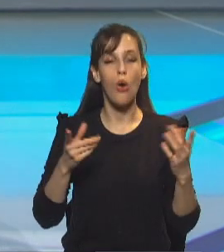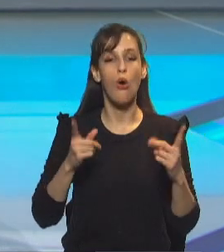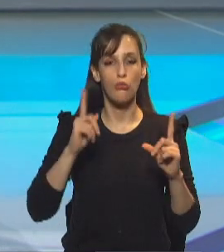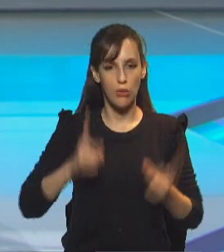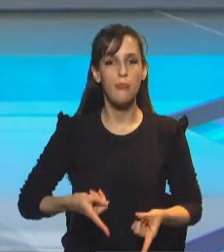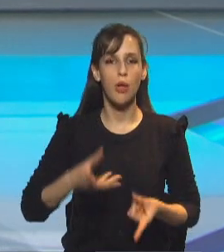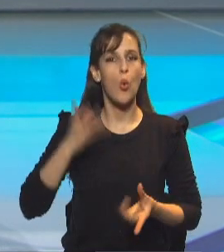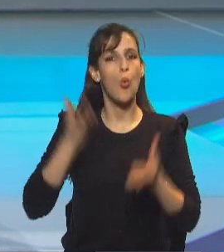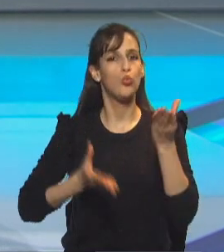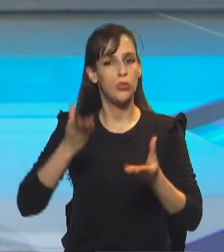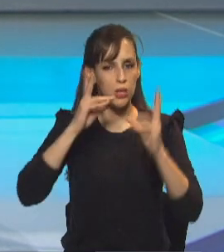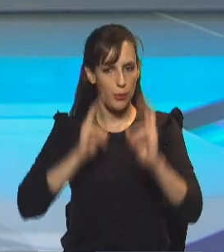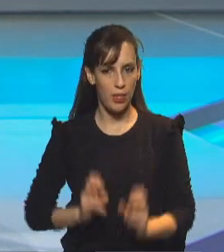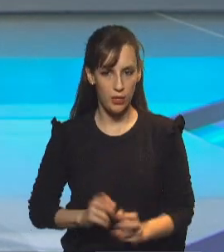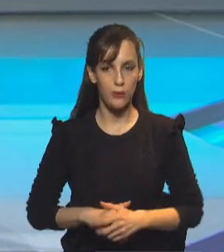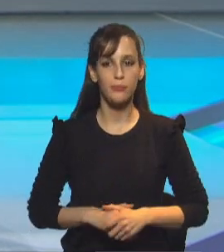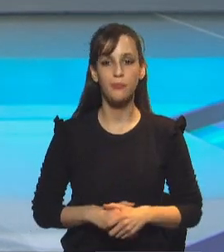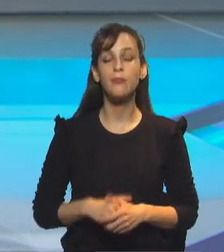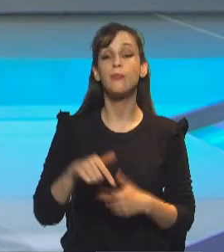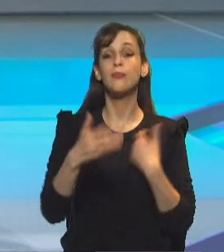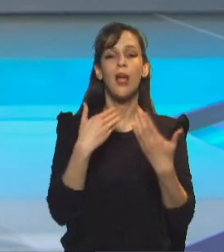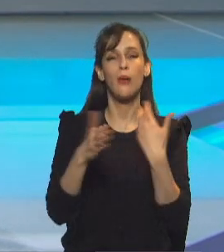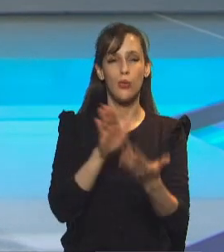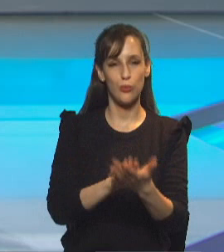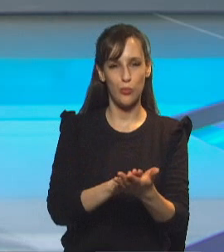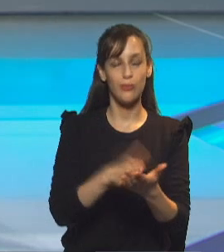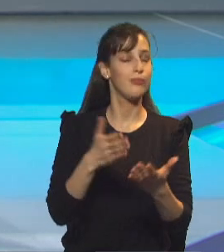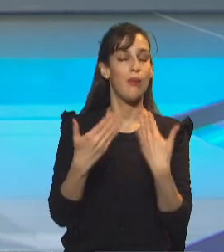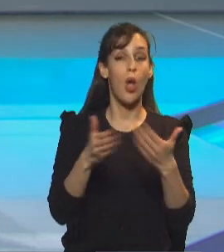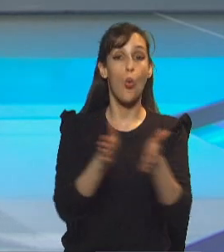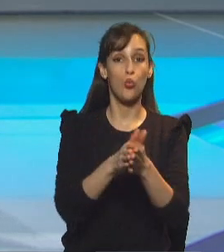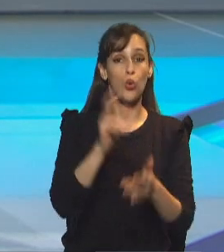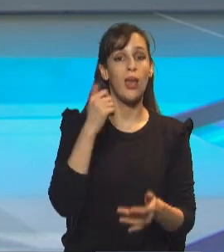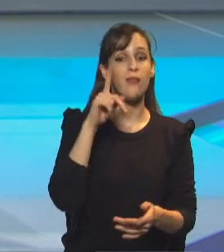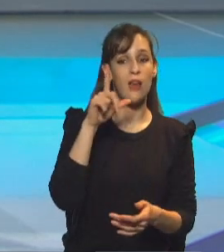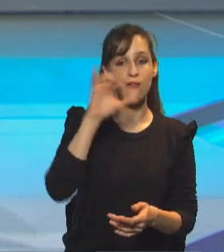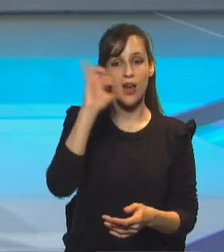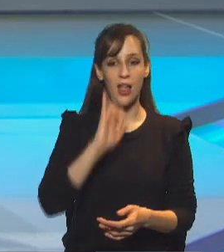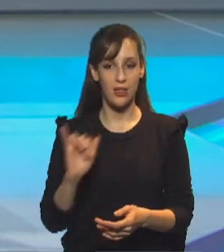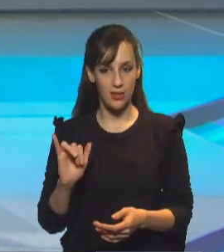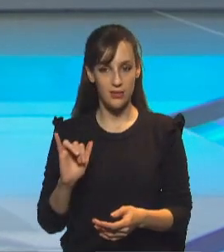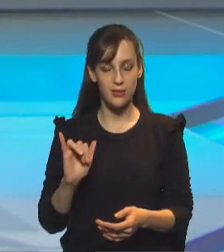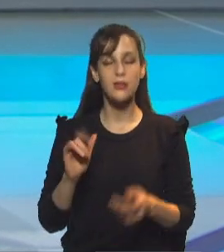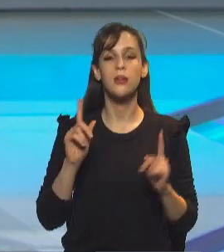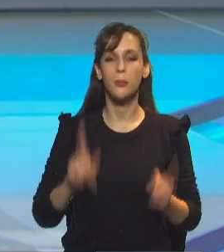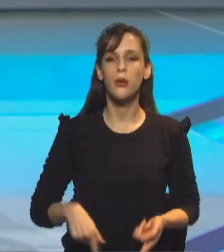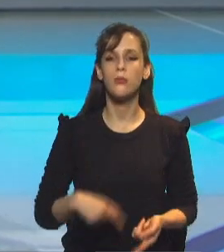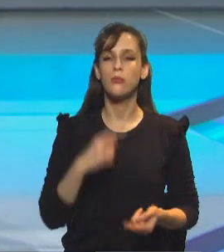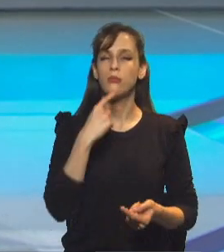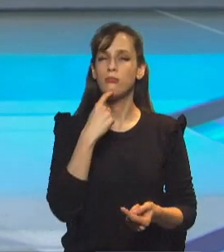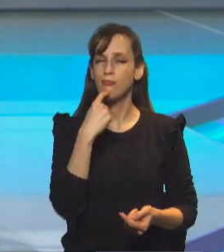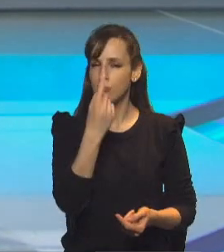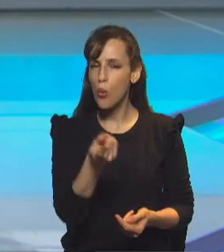por la justicia en el marco de esta causa. Dialogamos con Aníbal Fernández, también fue consultado, entre otras cuestiones, sobre la